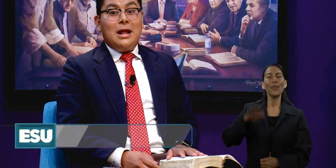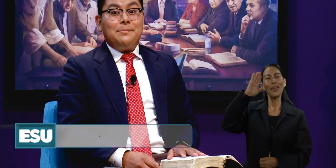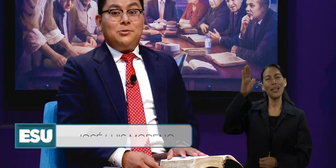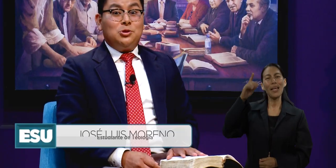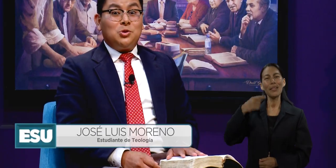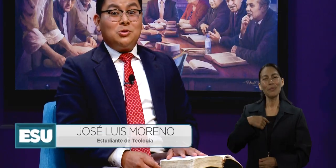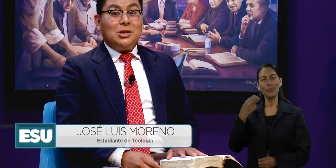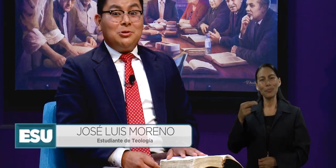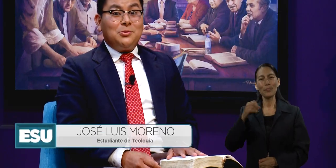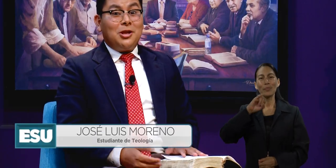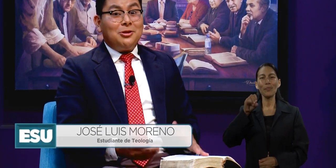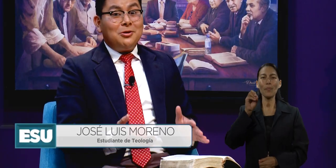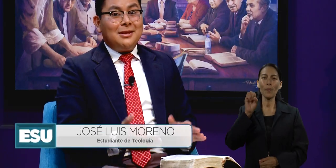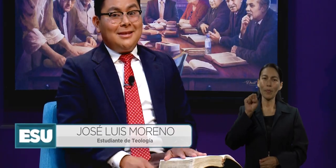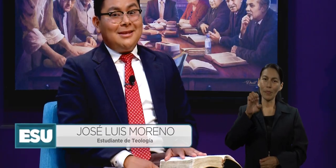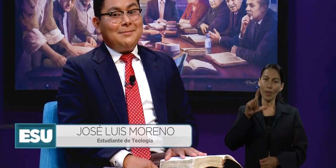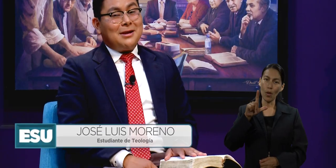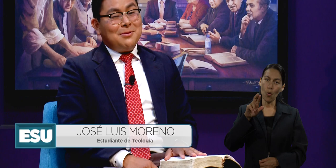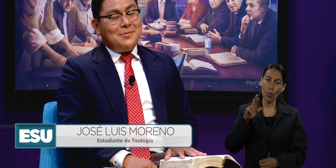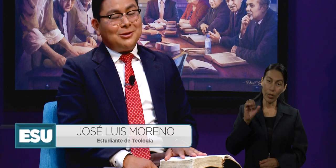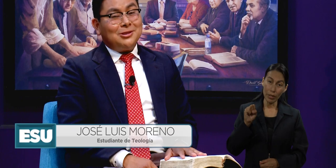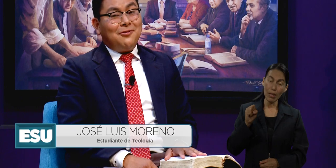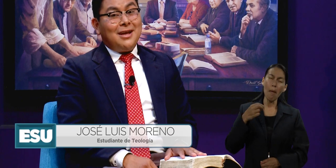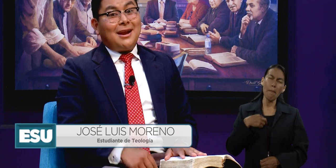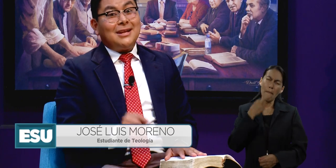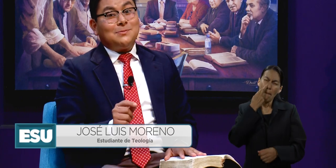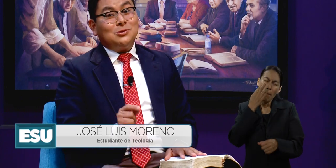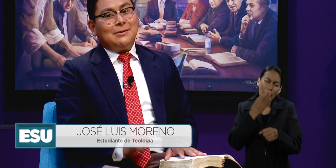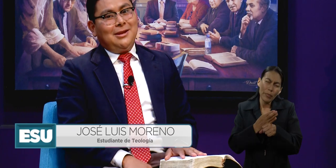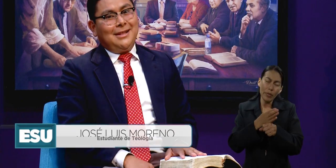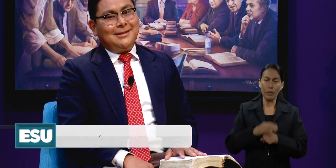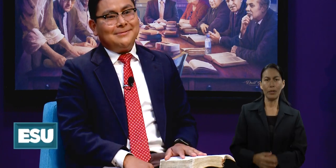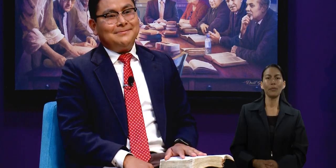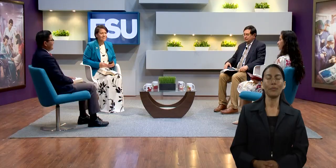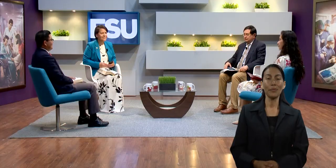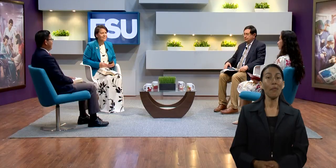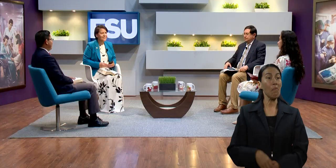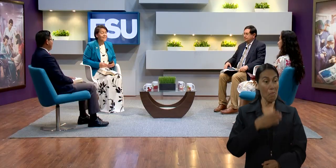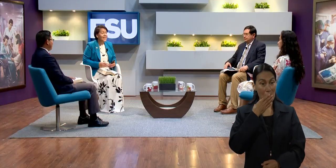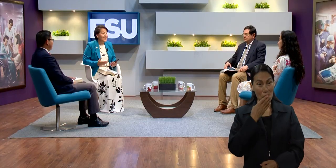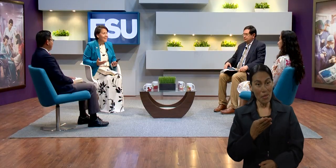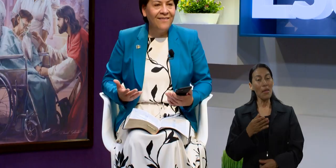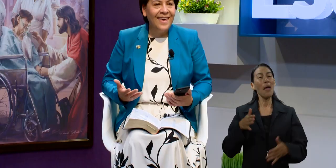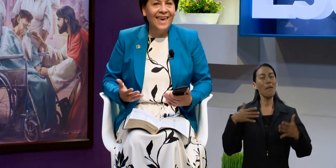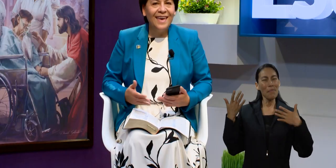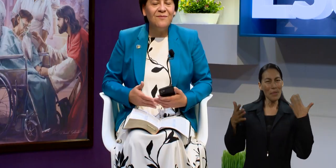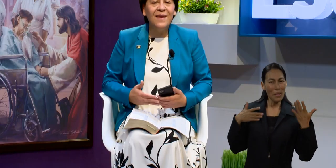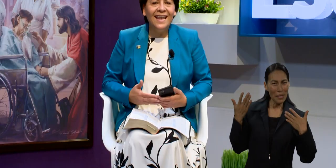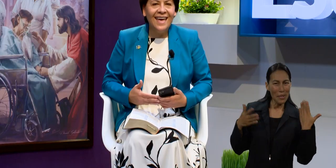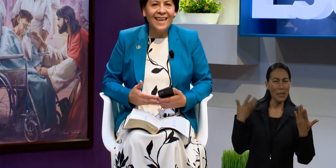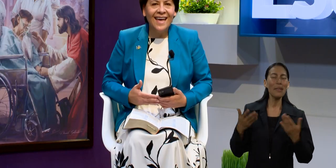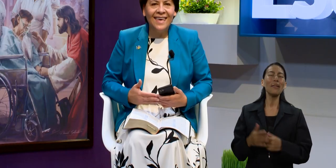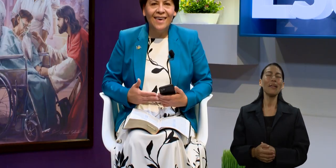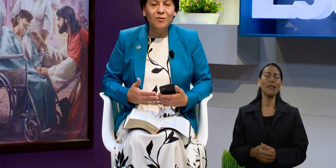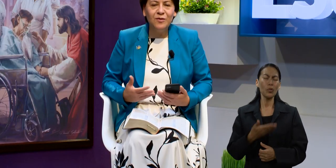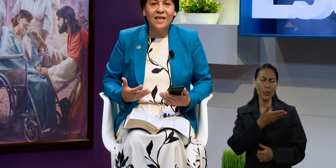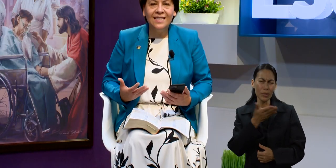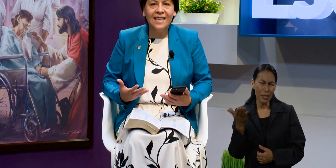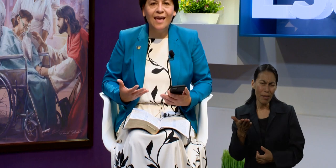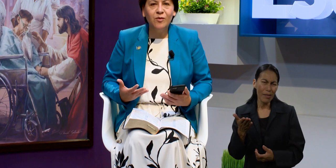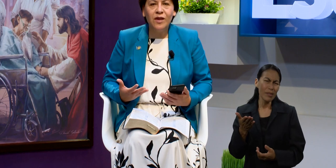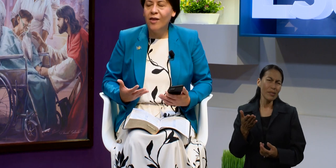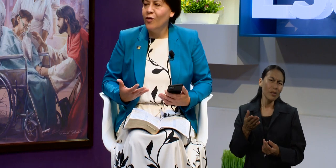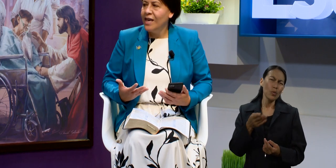Hola, yo soy José Luis Moreno, y para mí Pacto significa responsabilidad. Qué bien, me alegra que